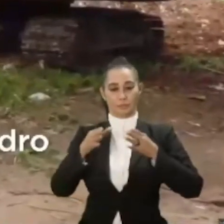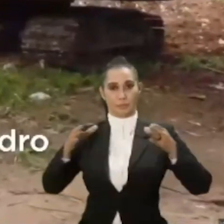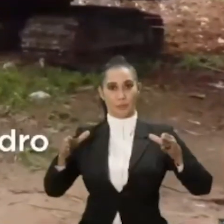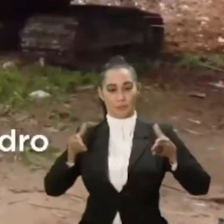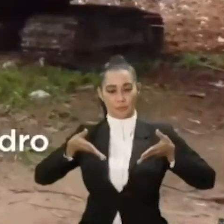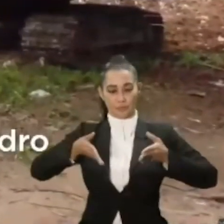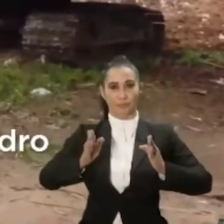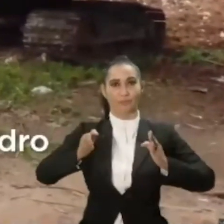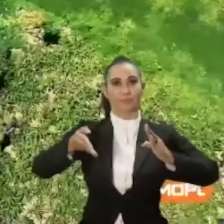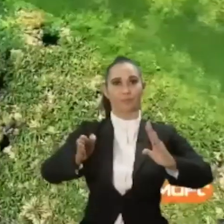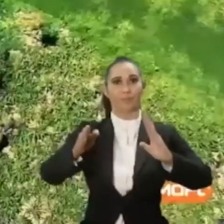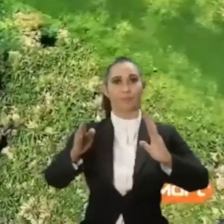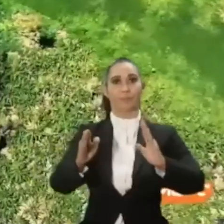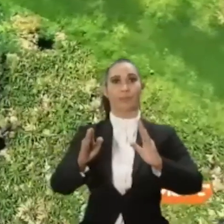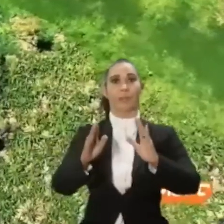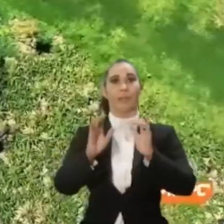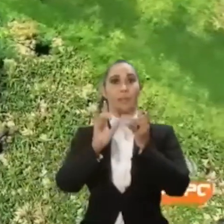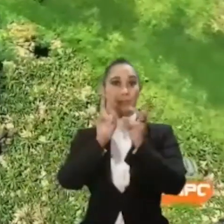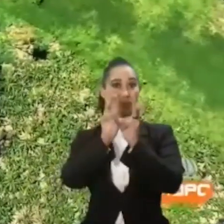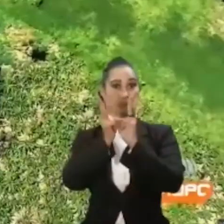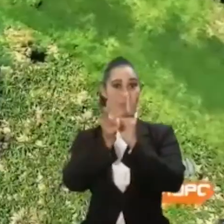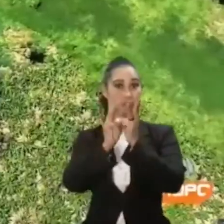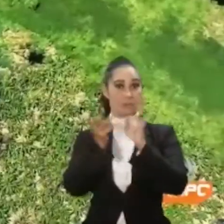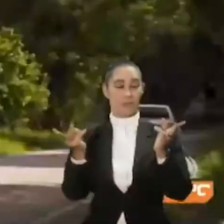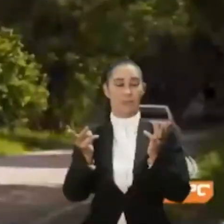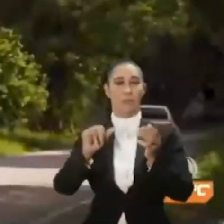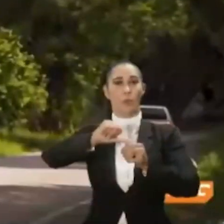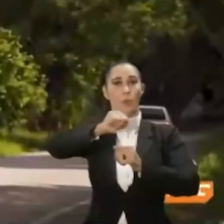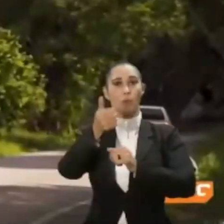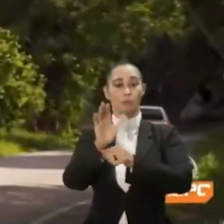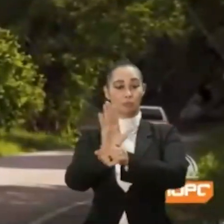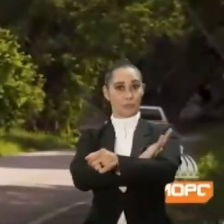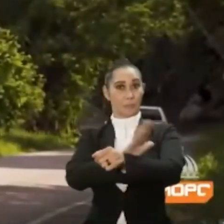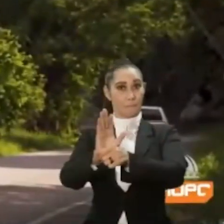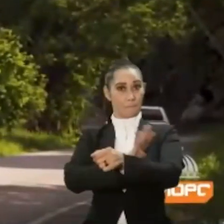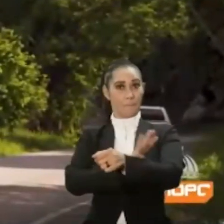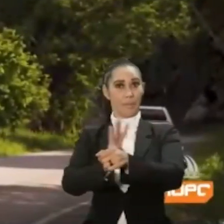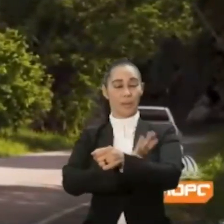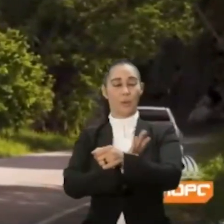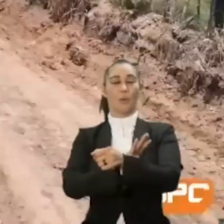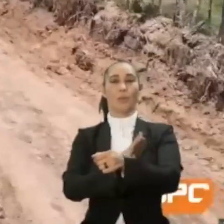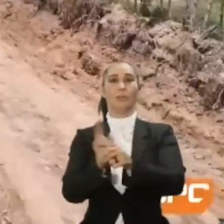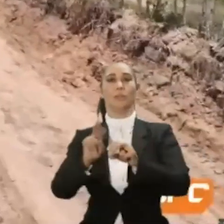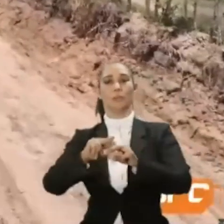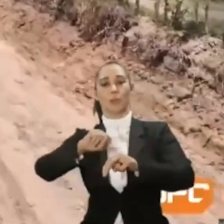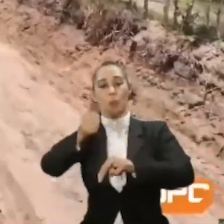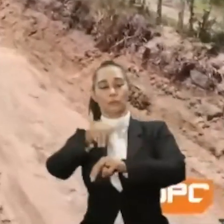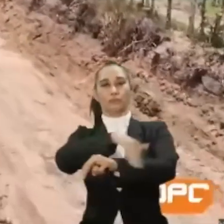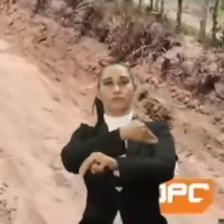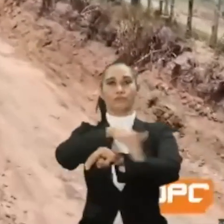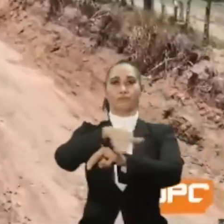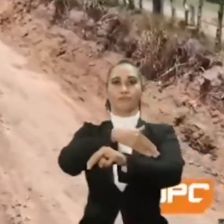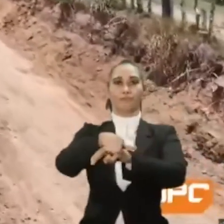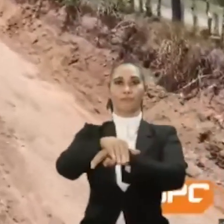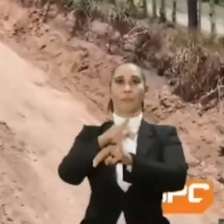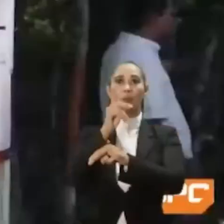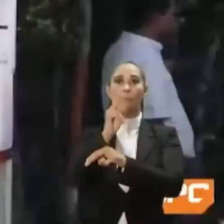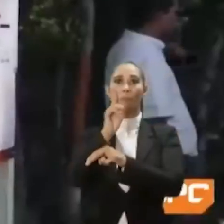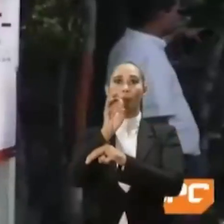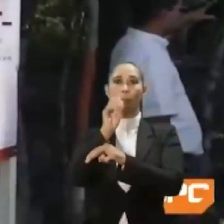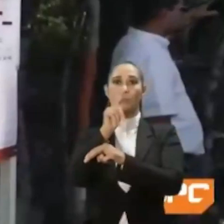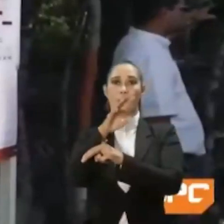de la carretera de San Isidro, la carretera Barahona-Enriquillo, la reconstrucción de la carretera Bayaguana-El Puerto,